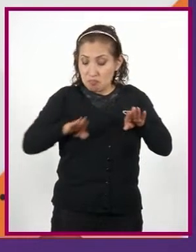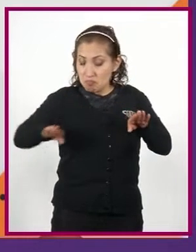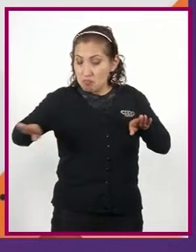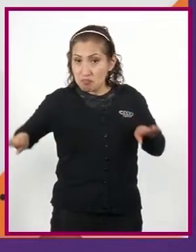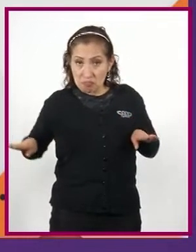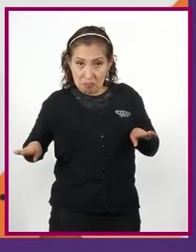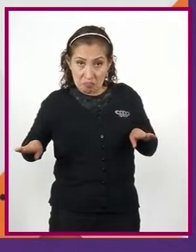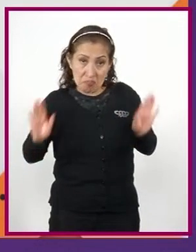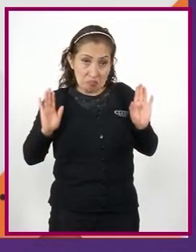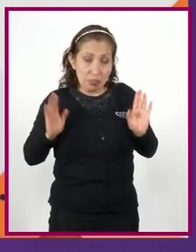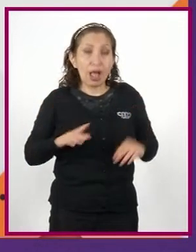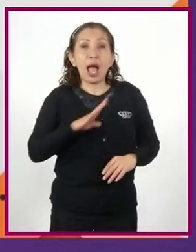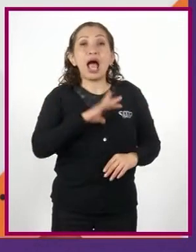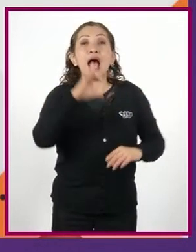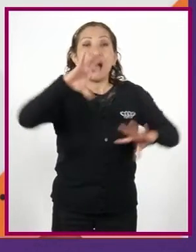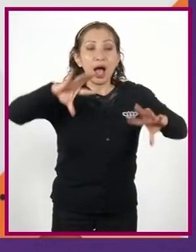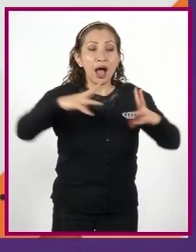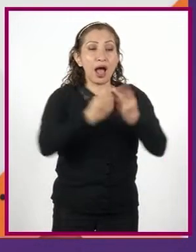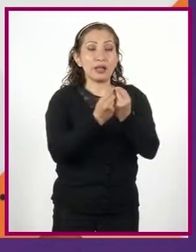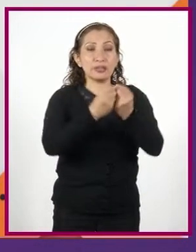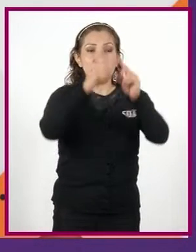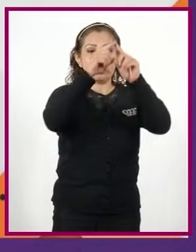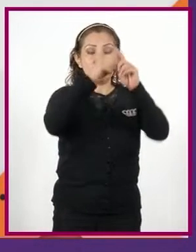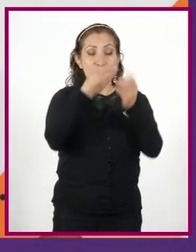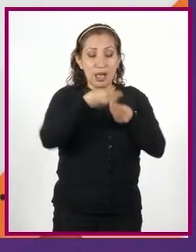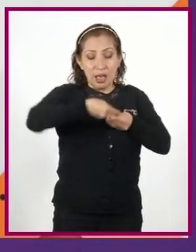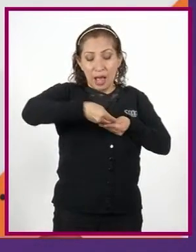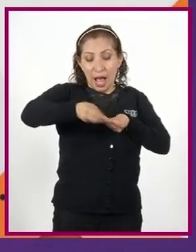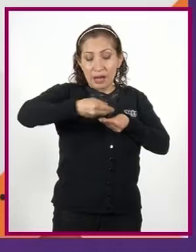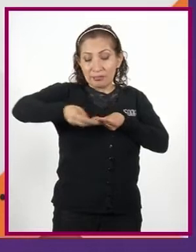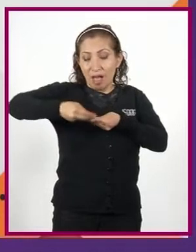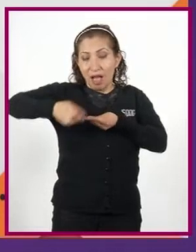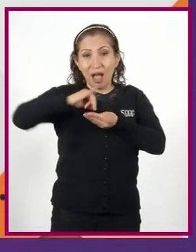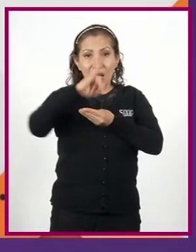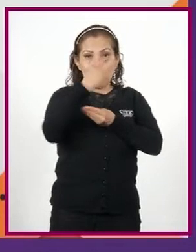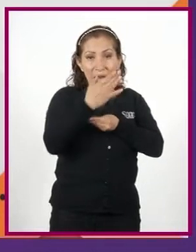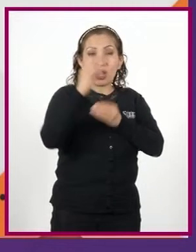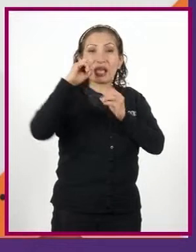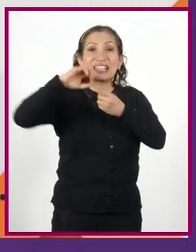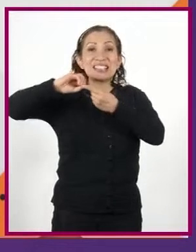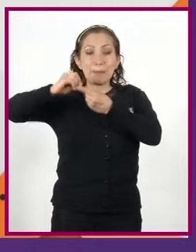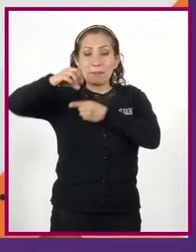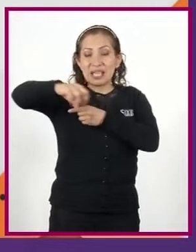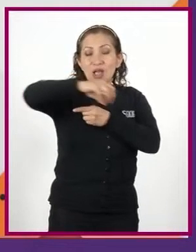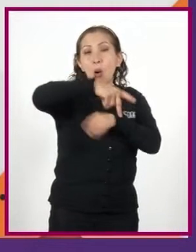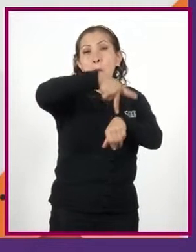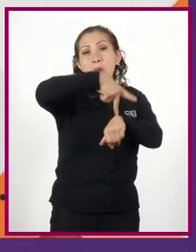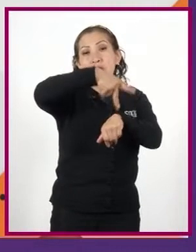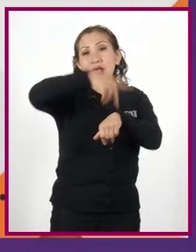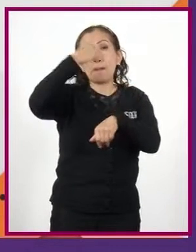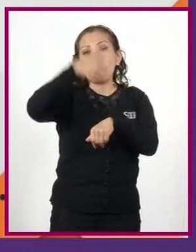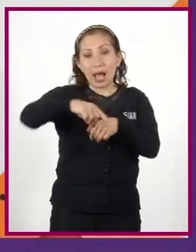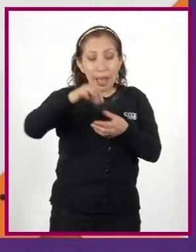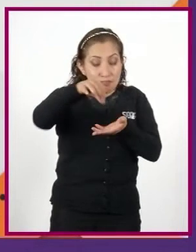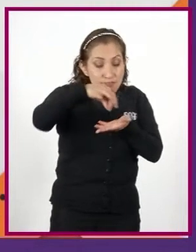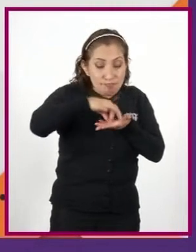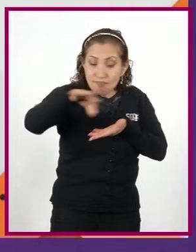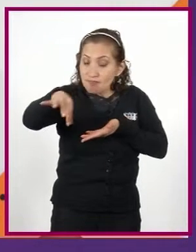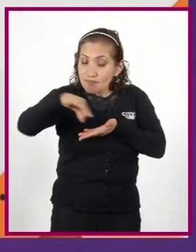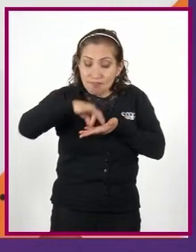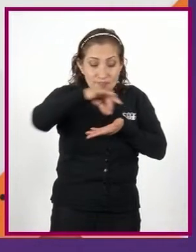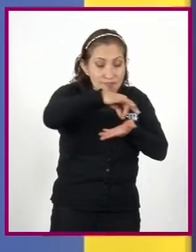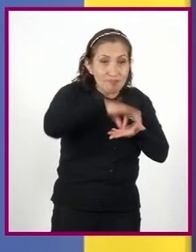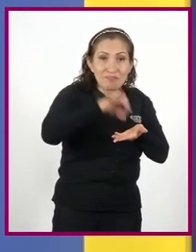tableros. Hay un conjunto de cartas con las imágenes y semillas o piedritas para llenar las casillas de